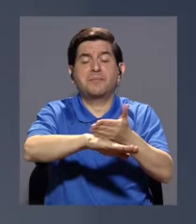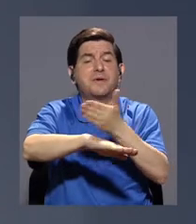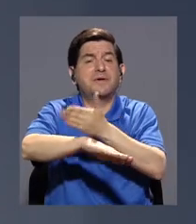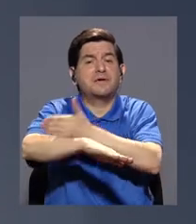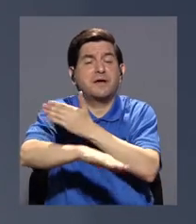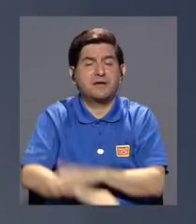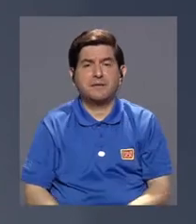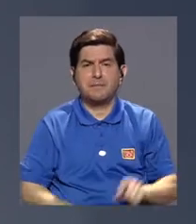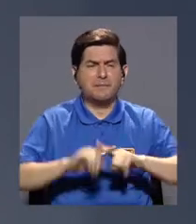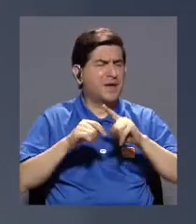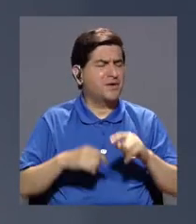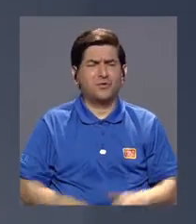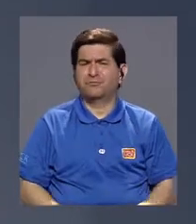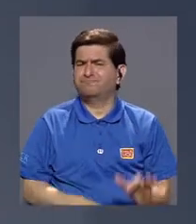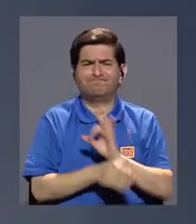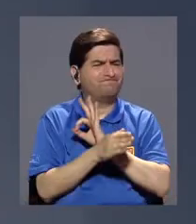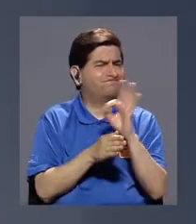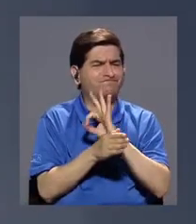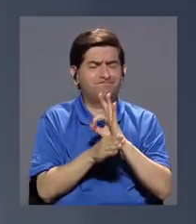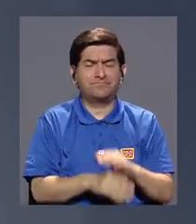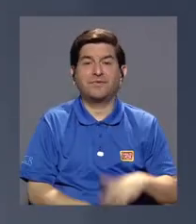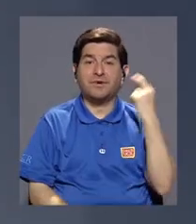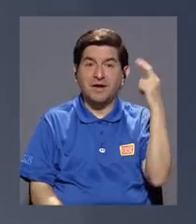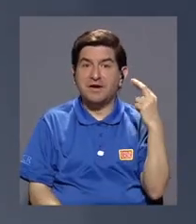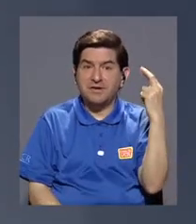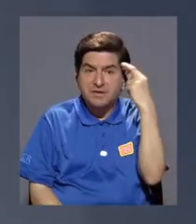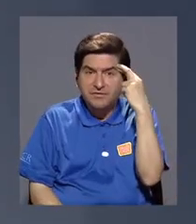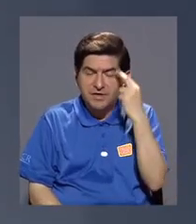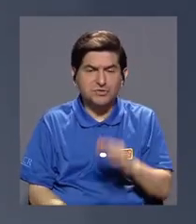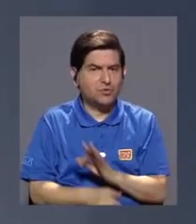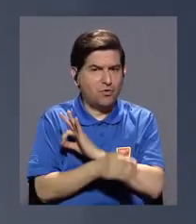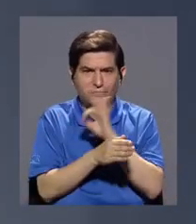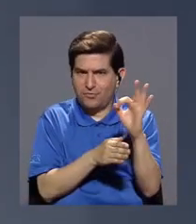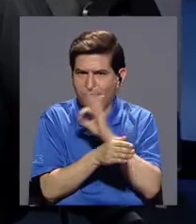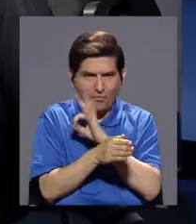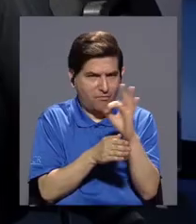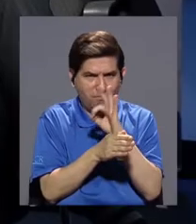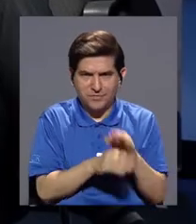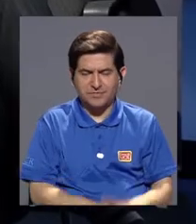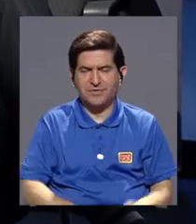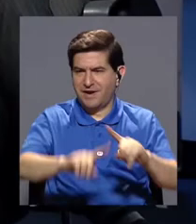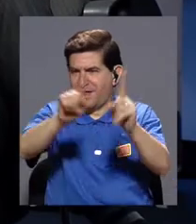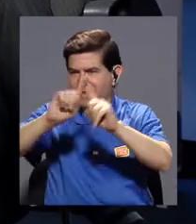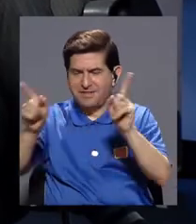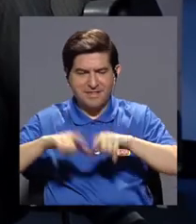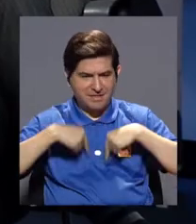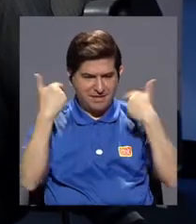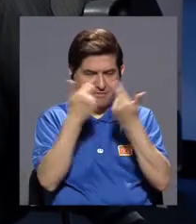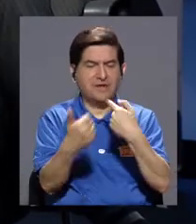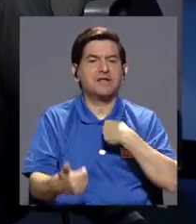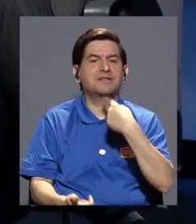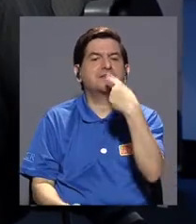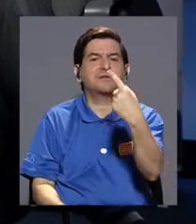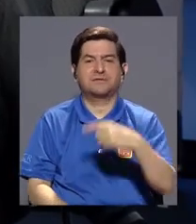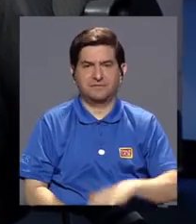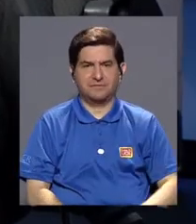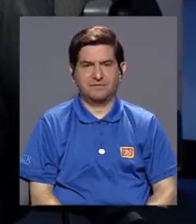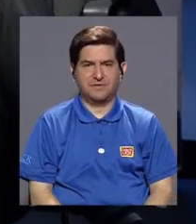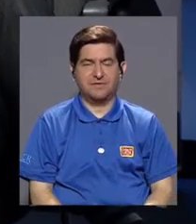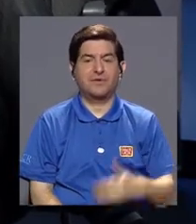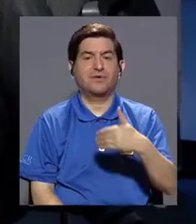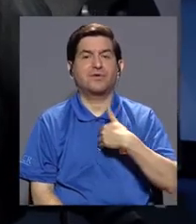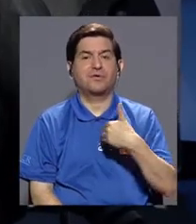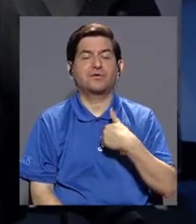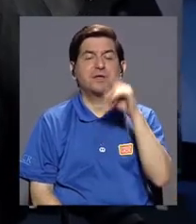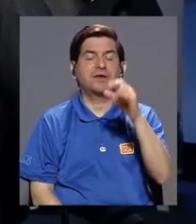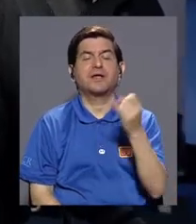adelante y no carbura. Bueno, pero una de las razones por las que no carbura, esos distintos bloques a los que me refiero,